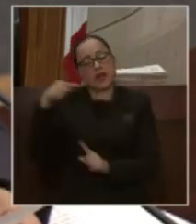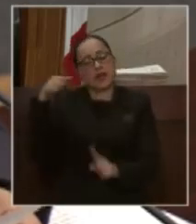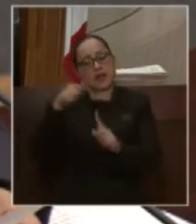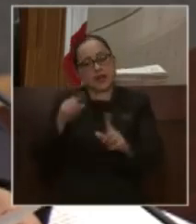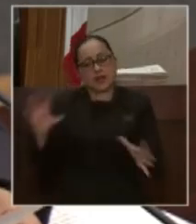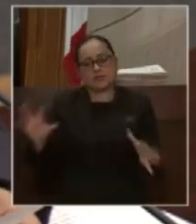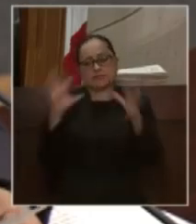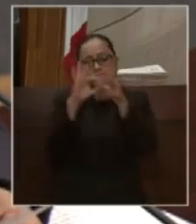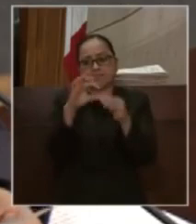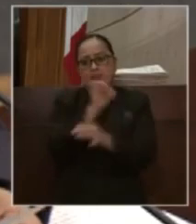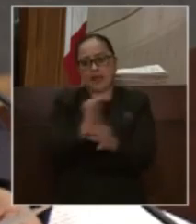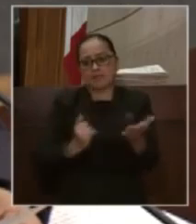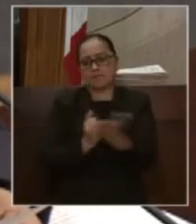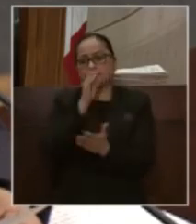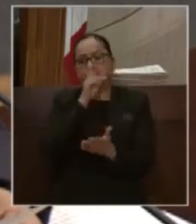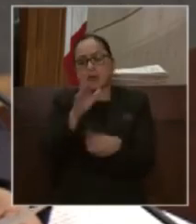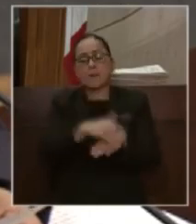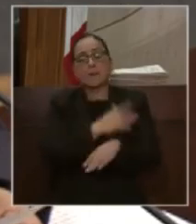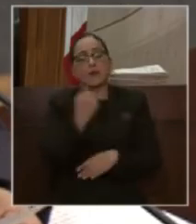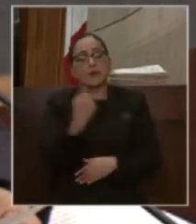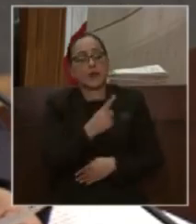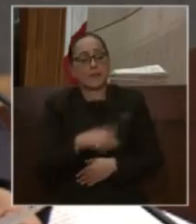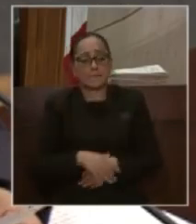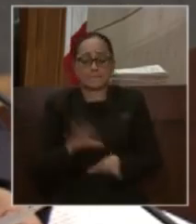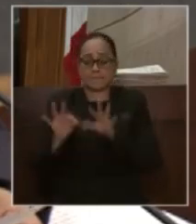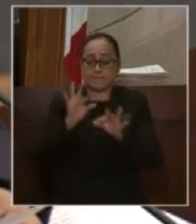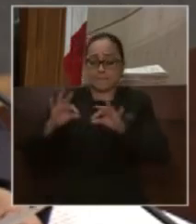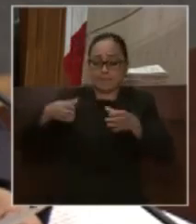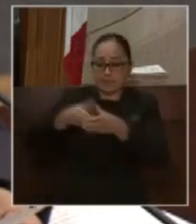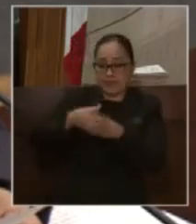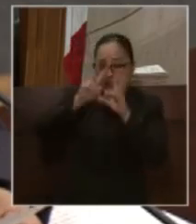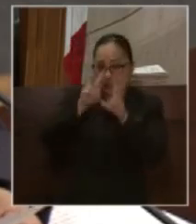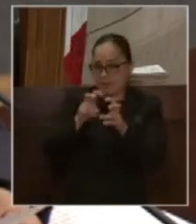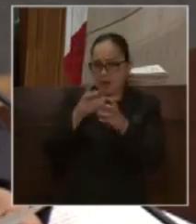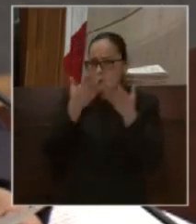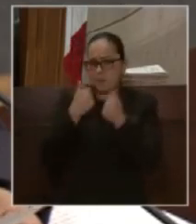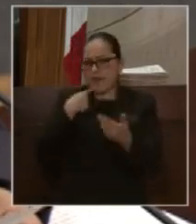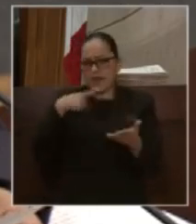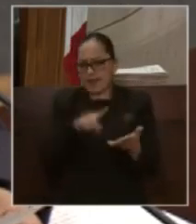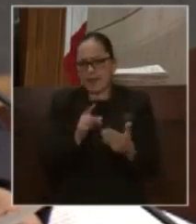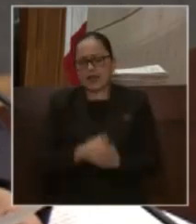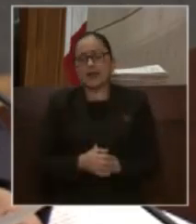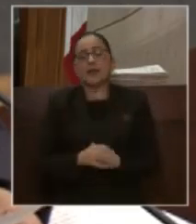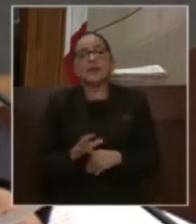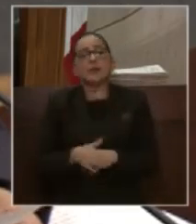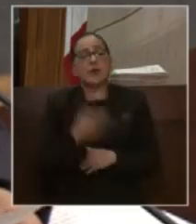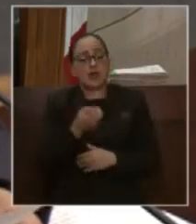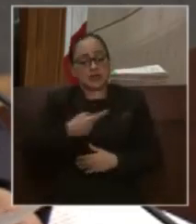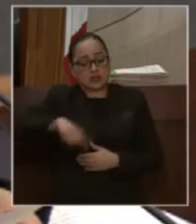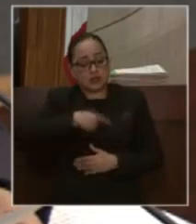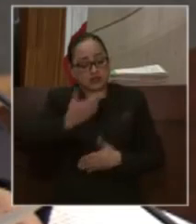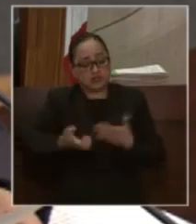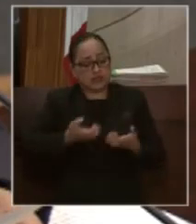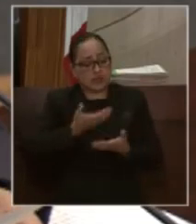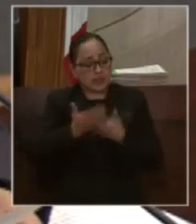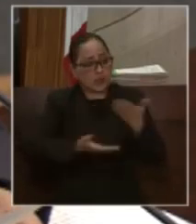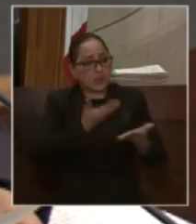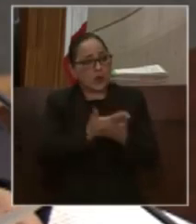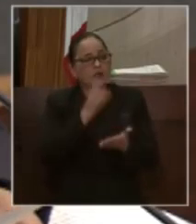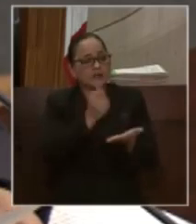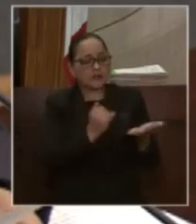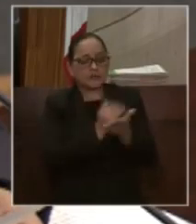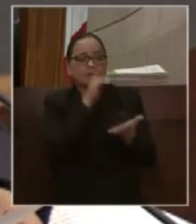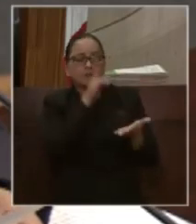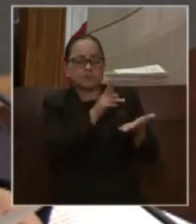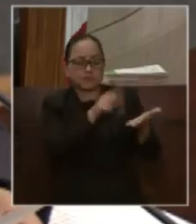de relatividad de las sentencias, ya que su asignación no fue materia de controversia. Es por esas razones que la ponencia propone revocar la sentencia